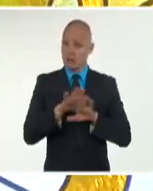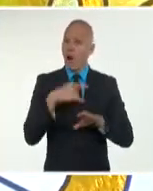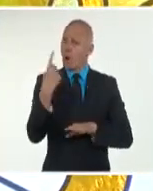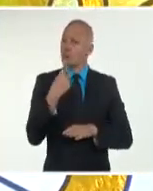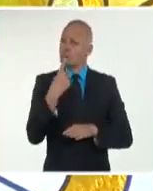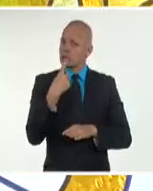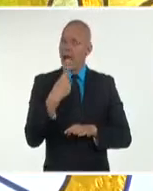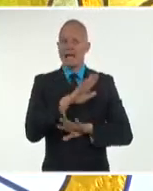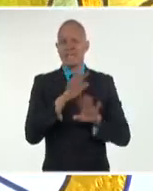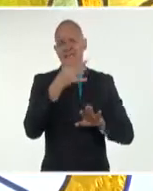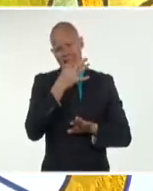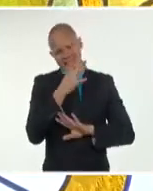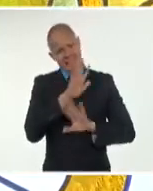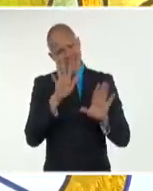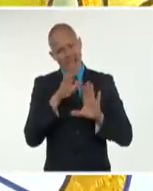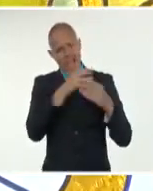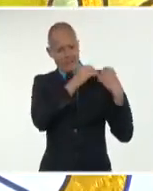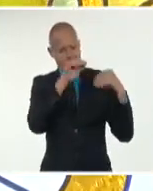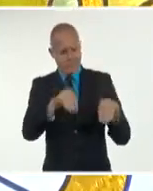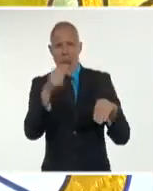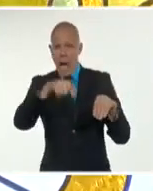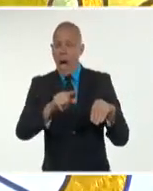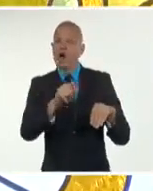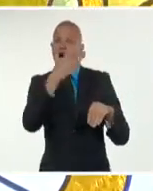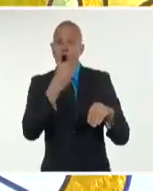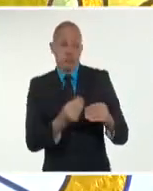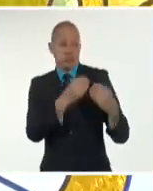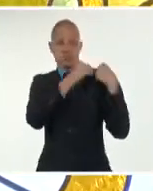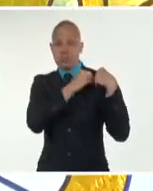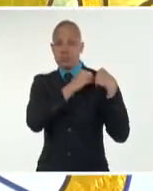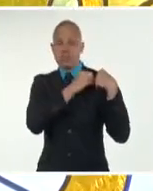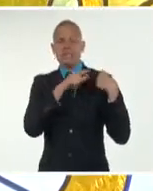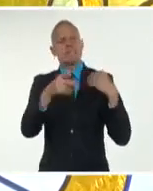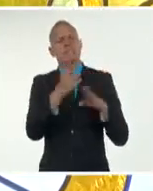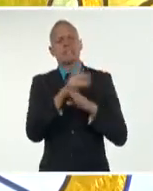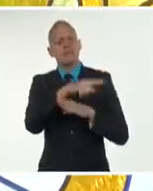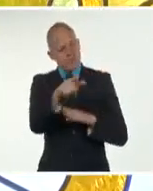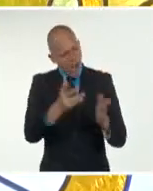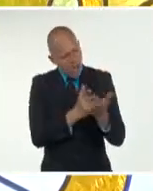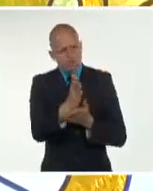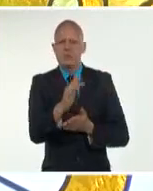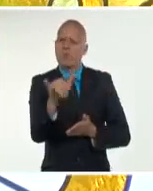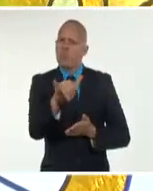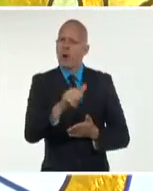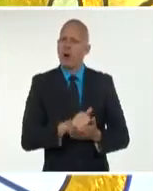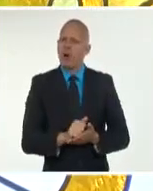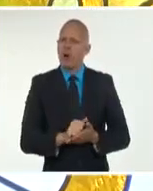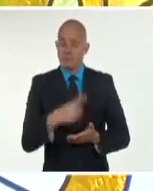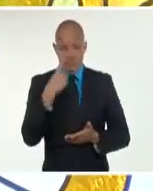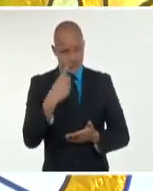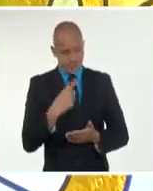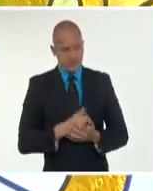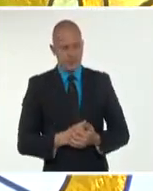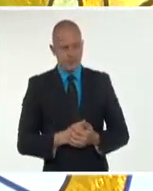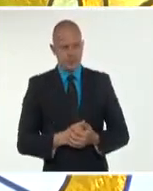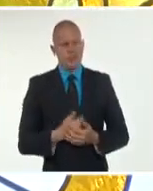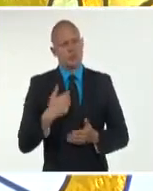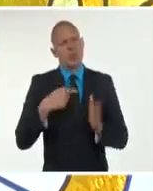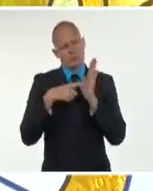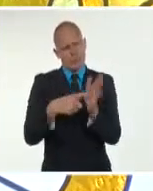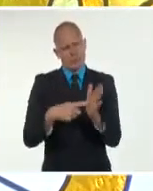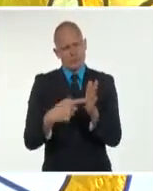nuevos y hablamos también de la continuidad, yo quiero alertar